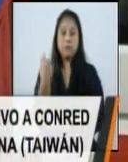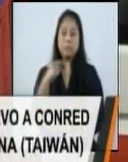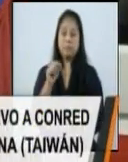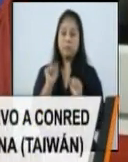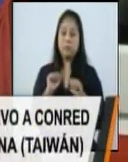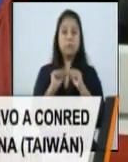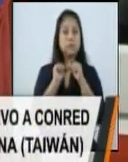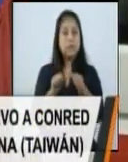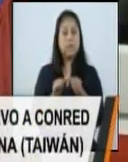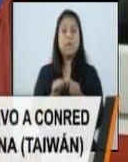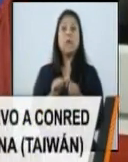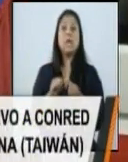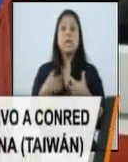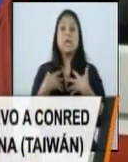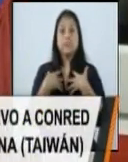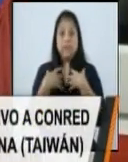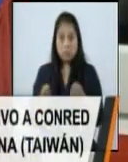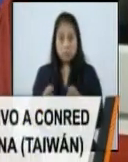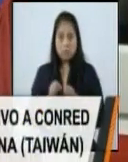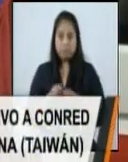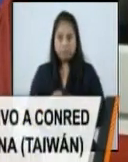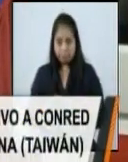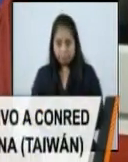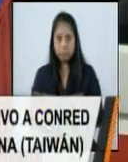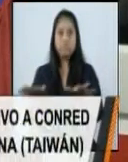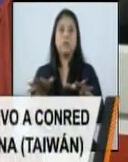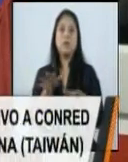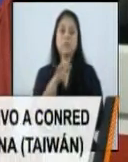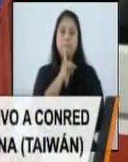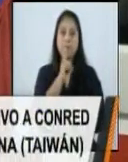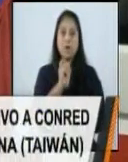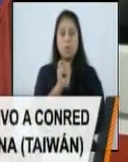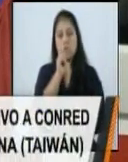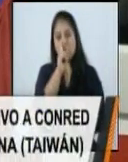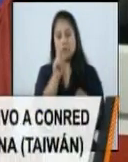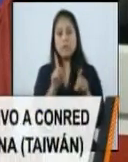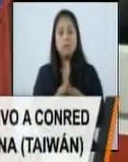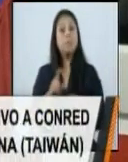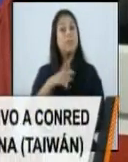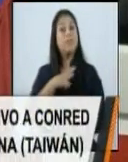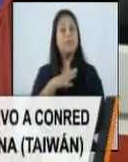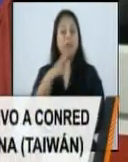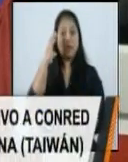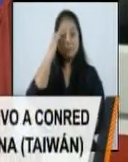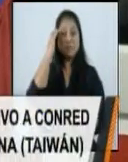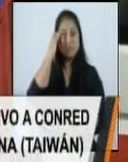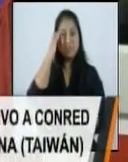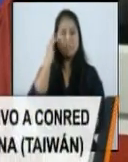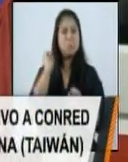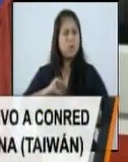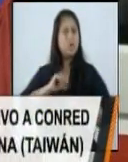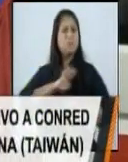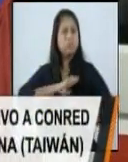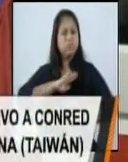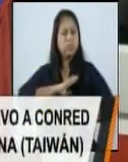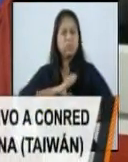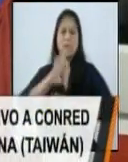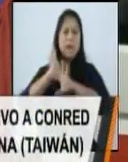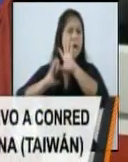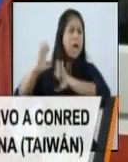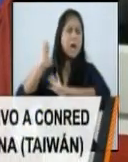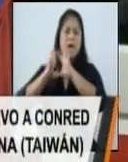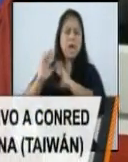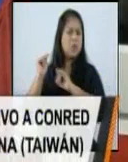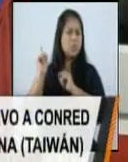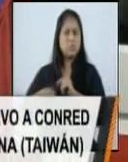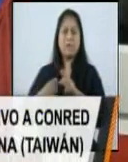que la red de salud funcione, mejore y sobre todo tenga la capacidad que debió haber tenido hace muchos años y